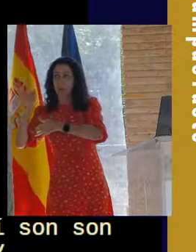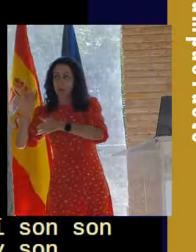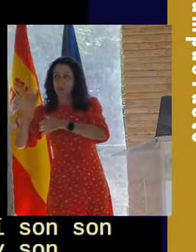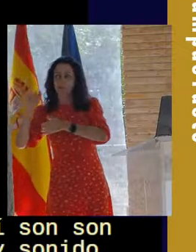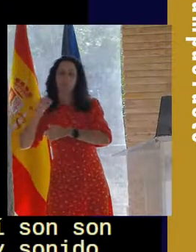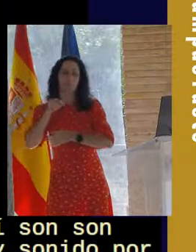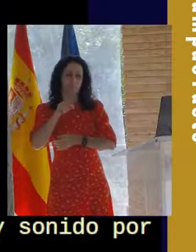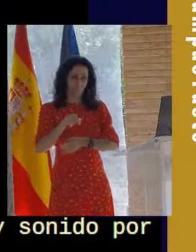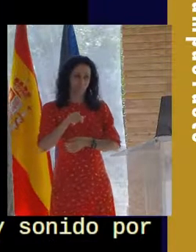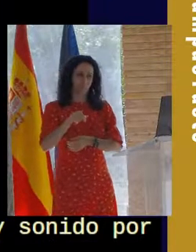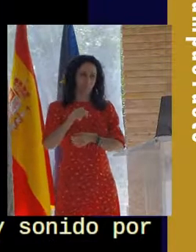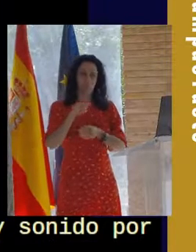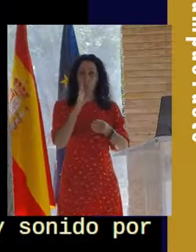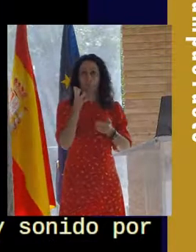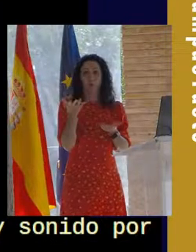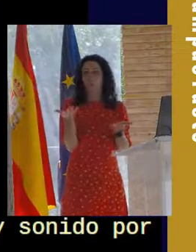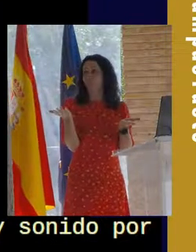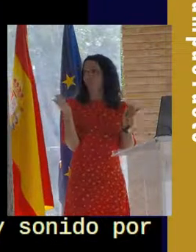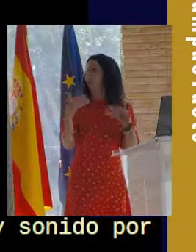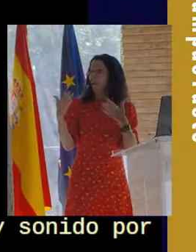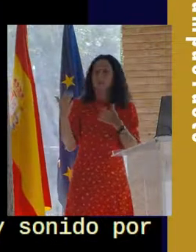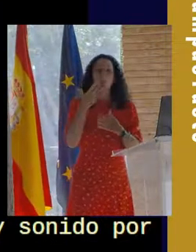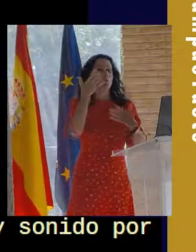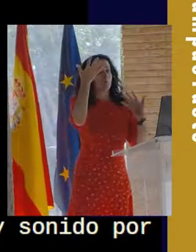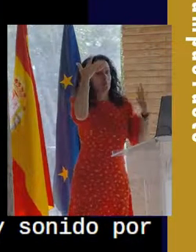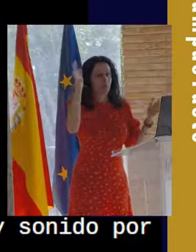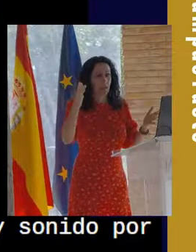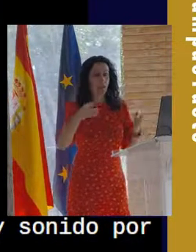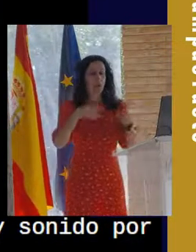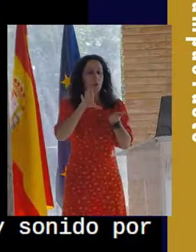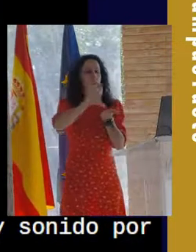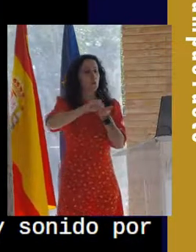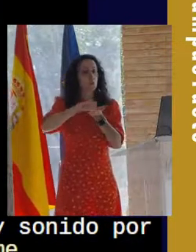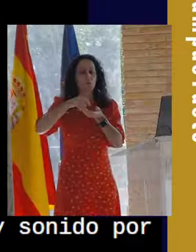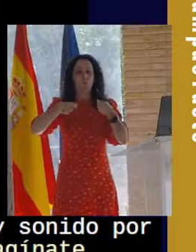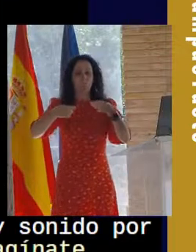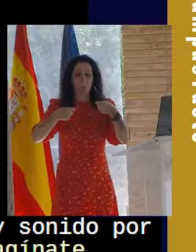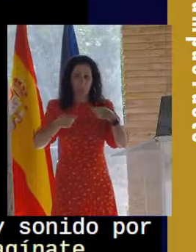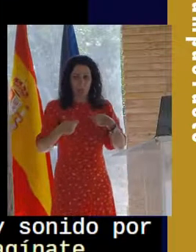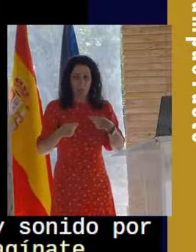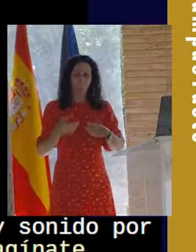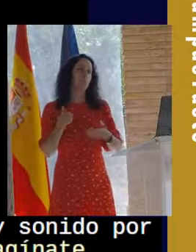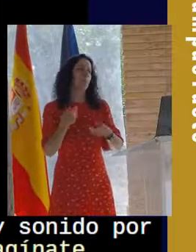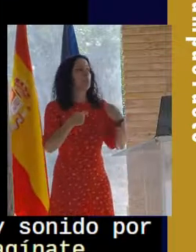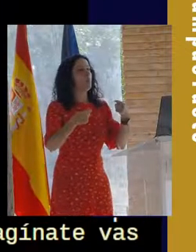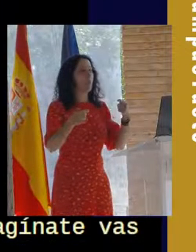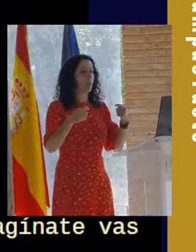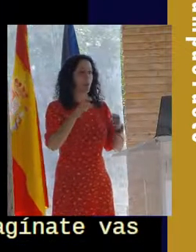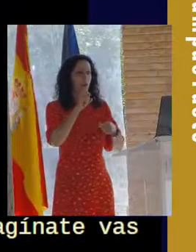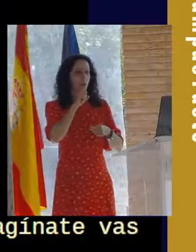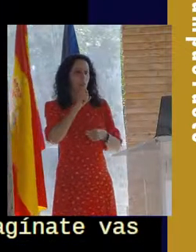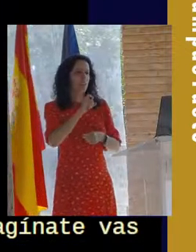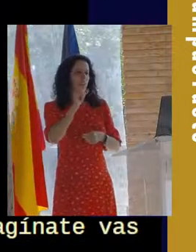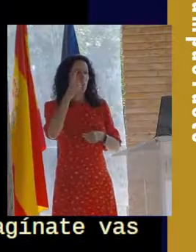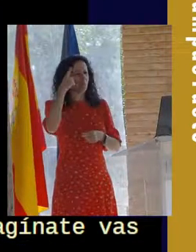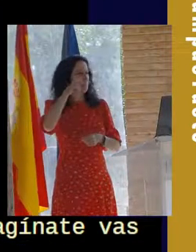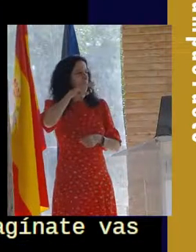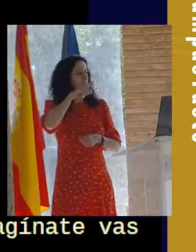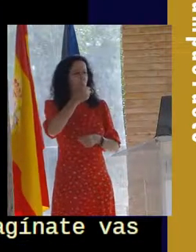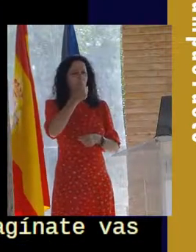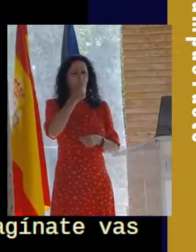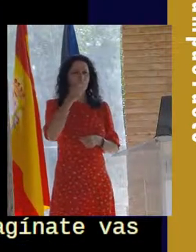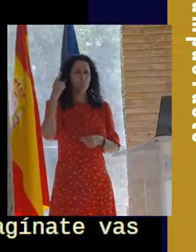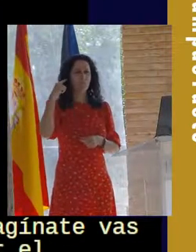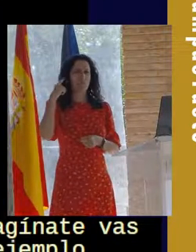sonido por ejemplo eso es una barrera porque claro o por ejemplo imagínate e vas a un supermercado vas al supermercado y